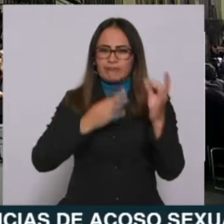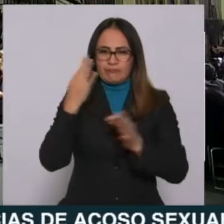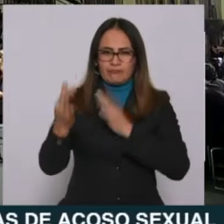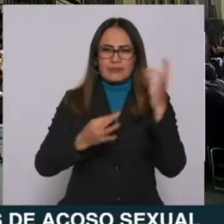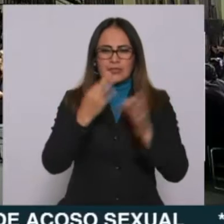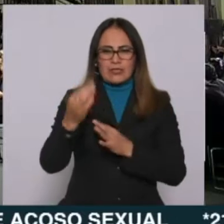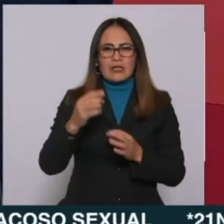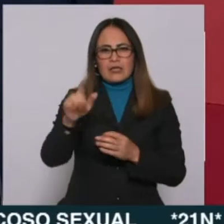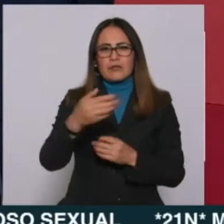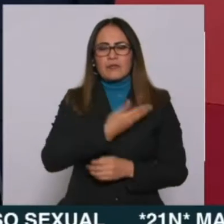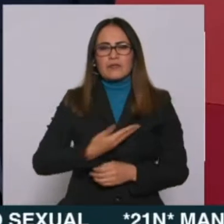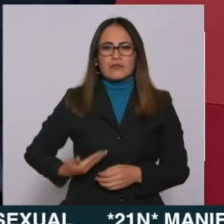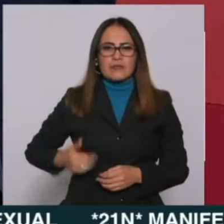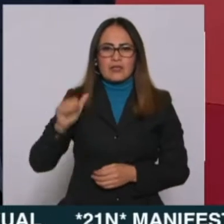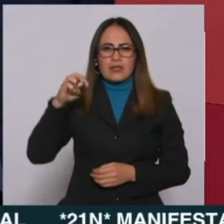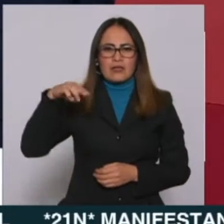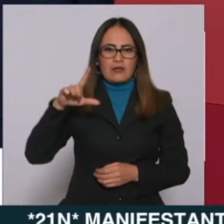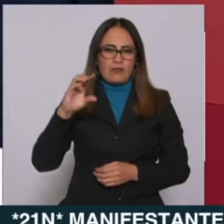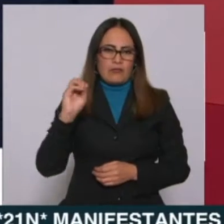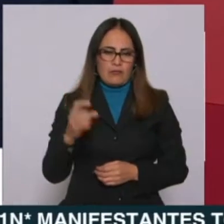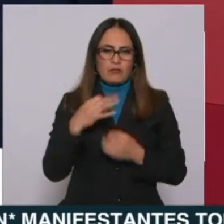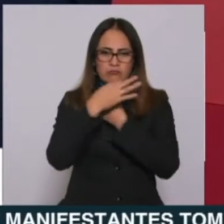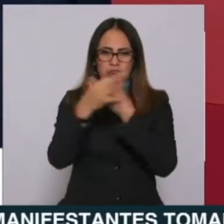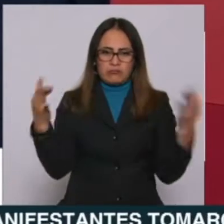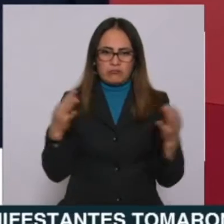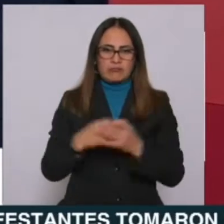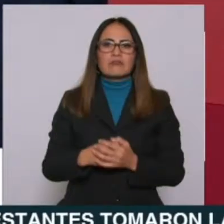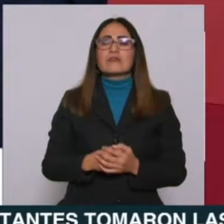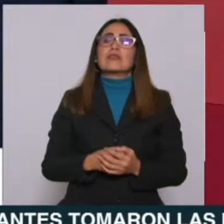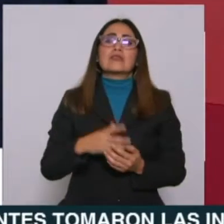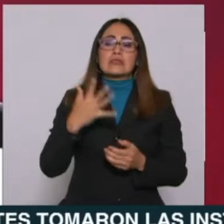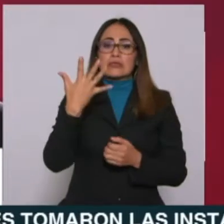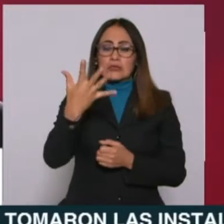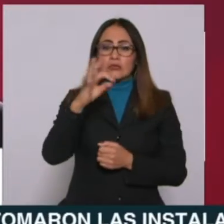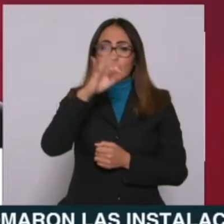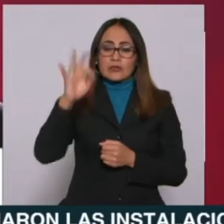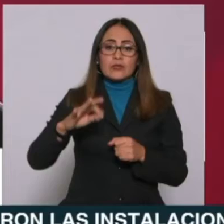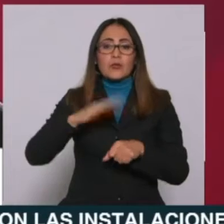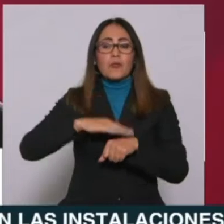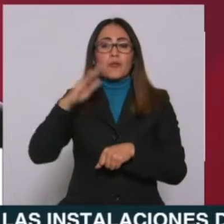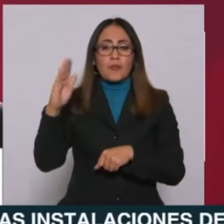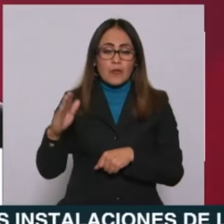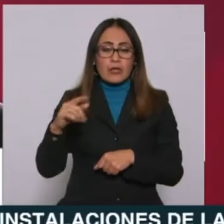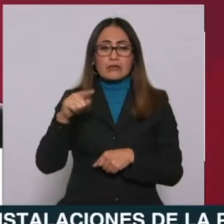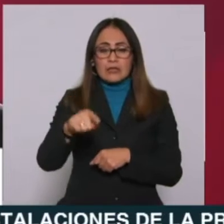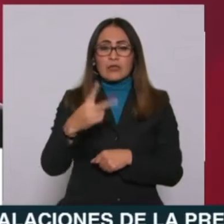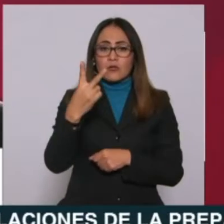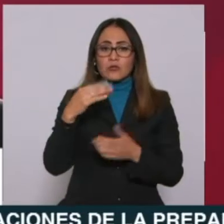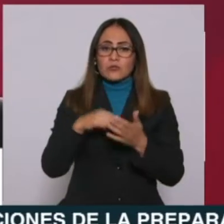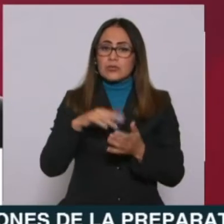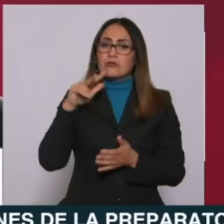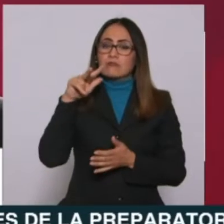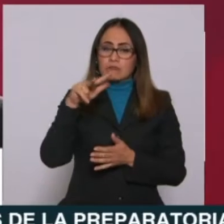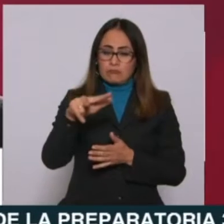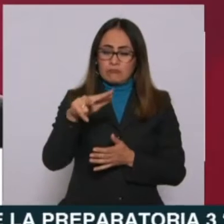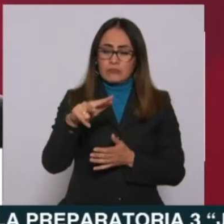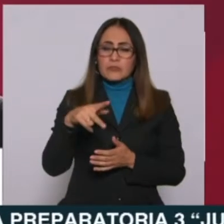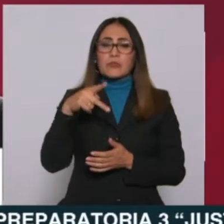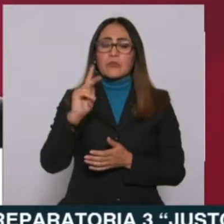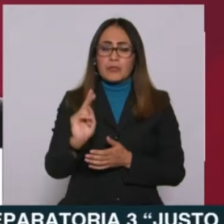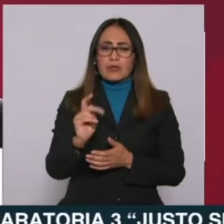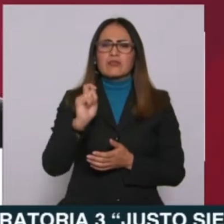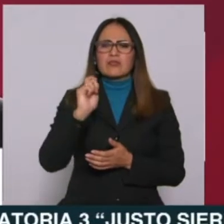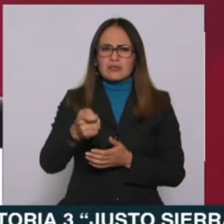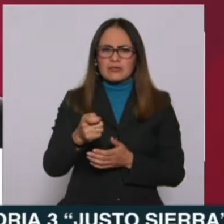López Obrador. Es un 5% más que los 112,400 millones de 2018, pero que